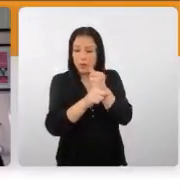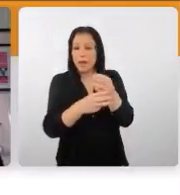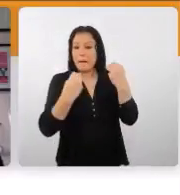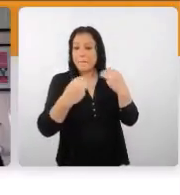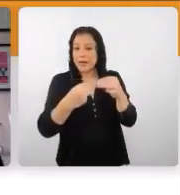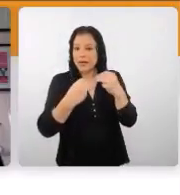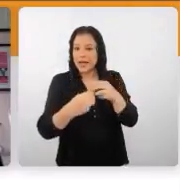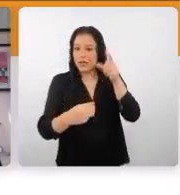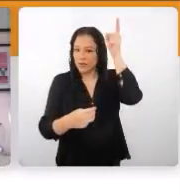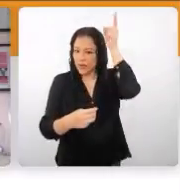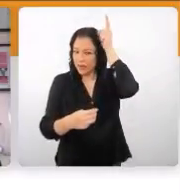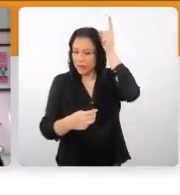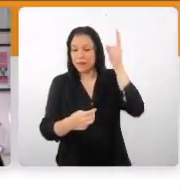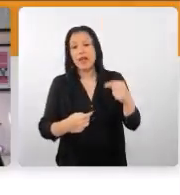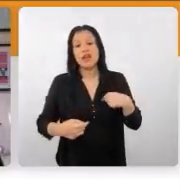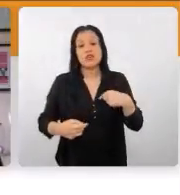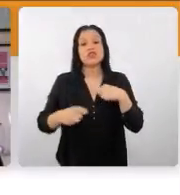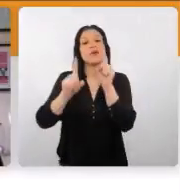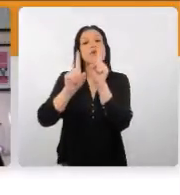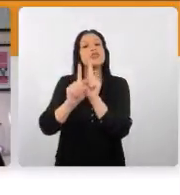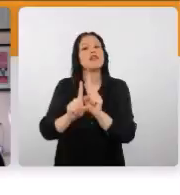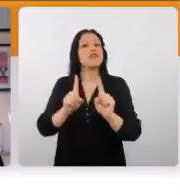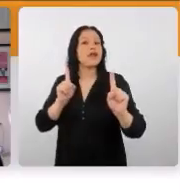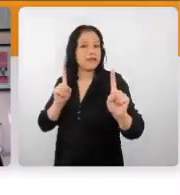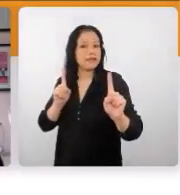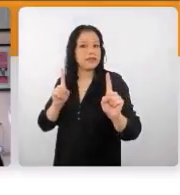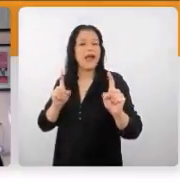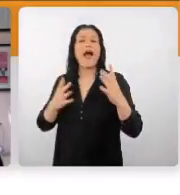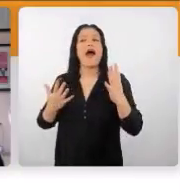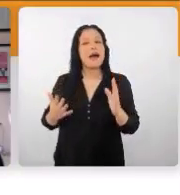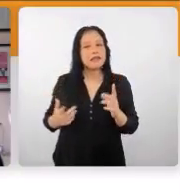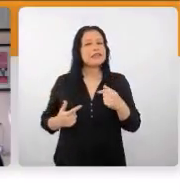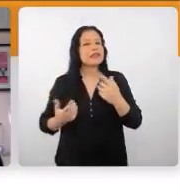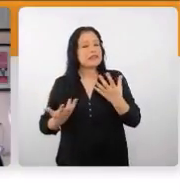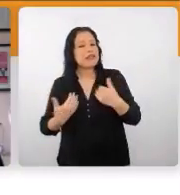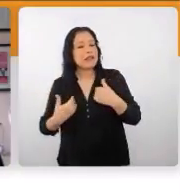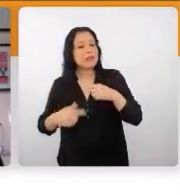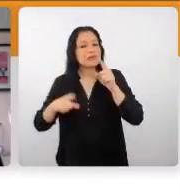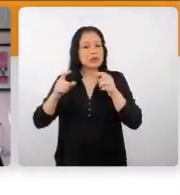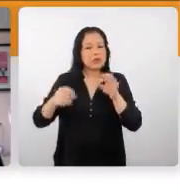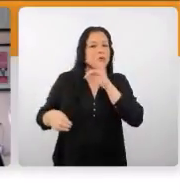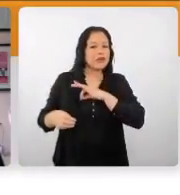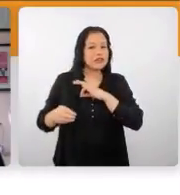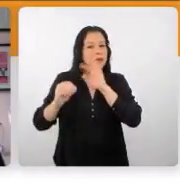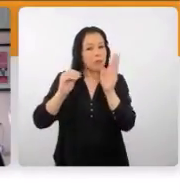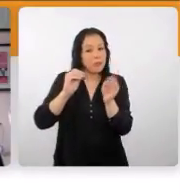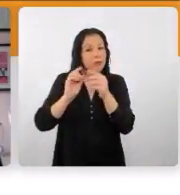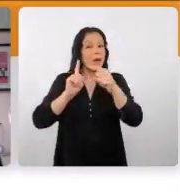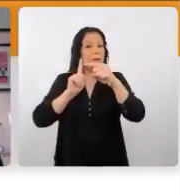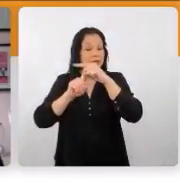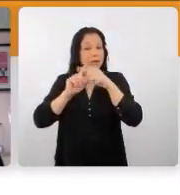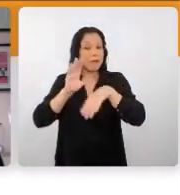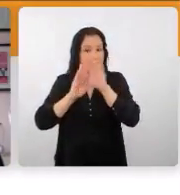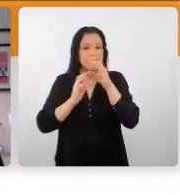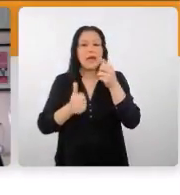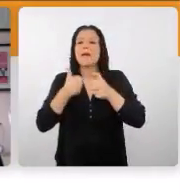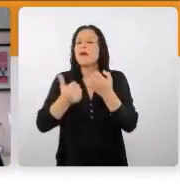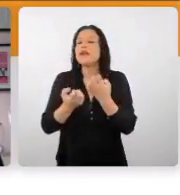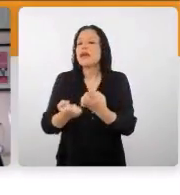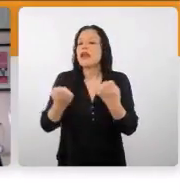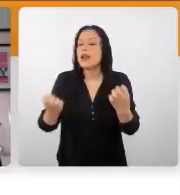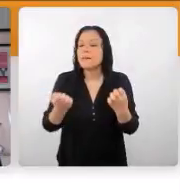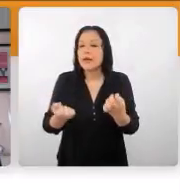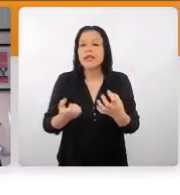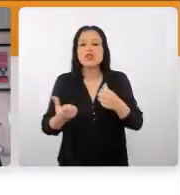¿no? Nosotros somos muy distintos al mercado alemán, así que por ese lado tenemos puntos a nuestro favor. Pero, ¿qué elementos, qué actividades